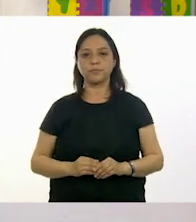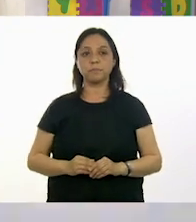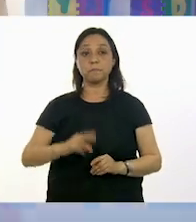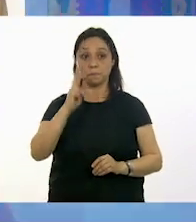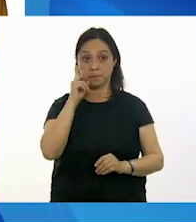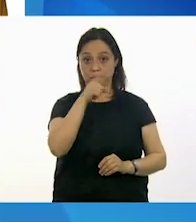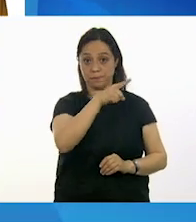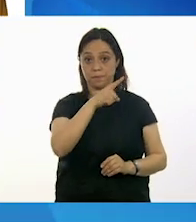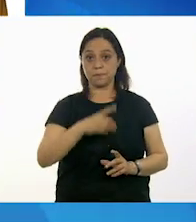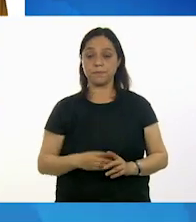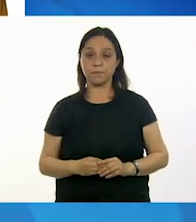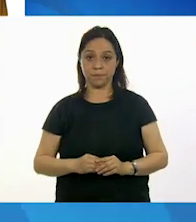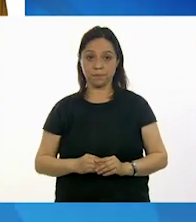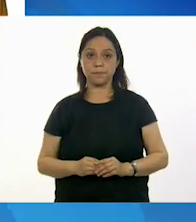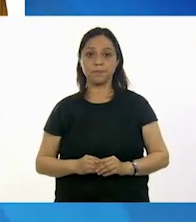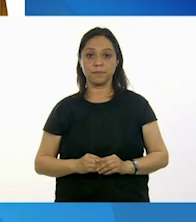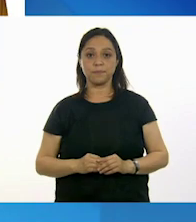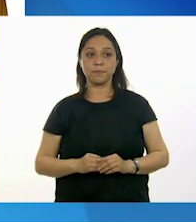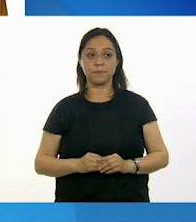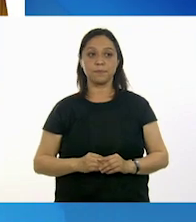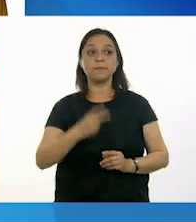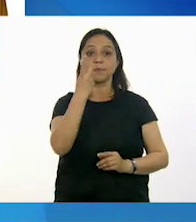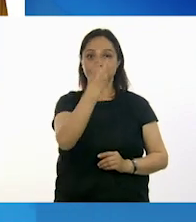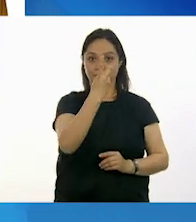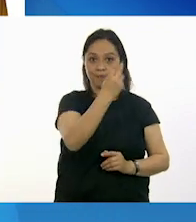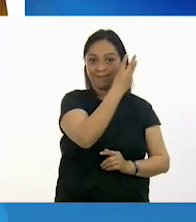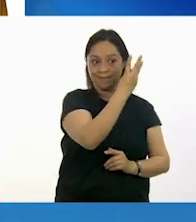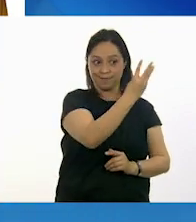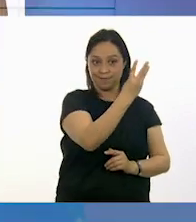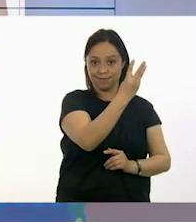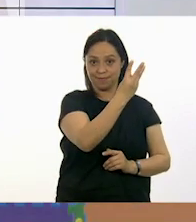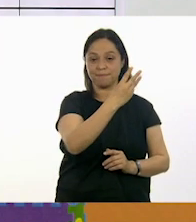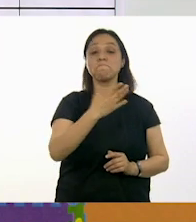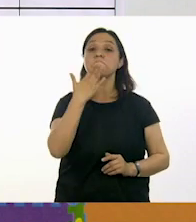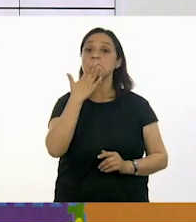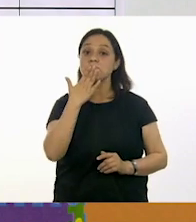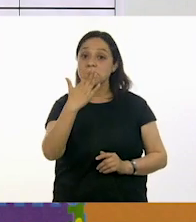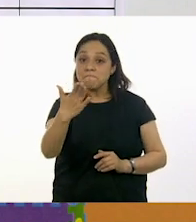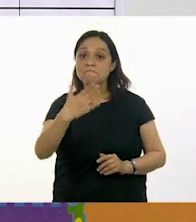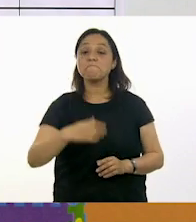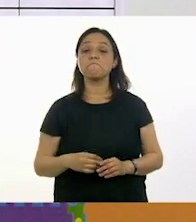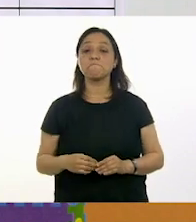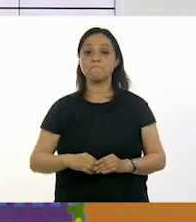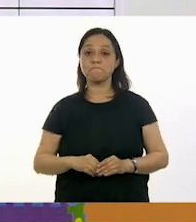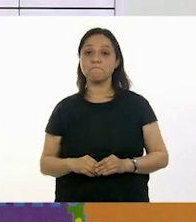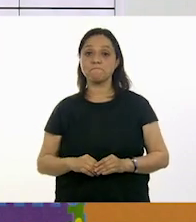va. 3 y amarillo. El 3. Muy bien.